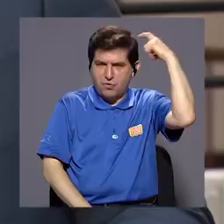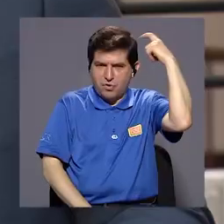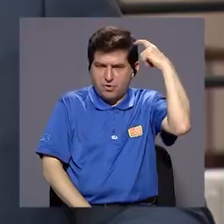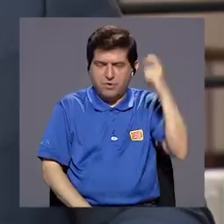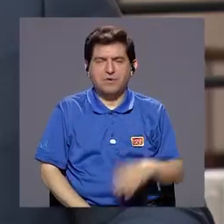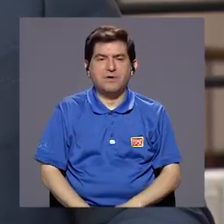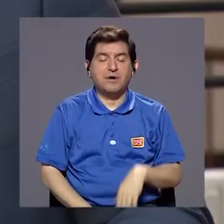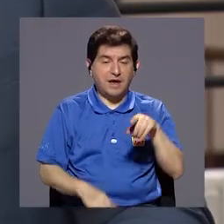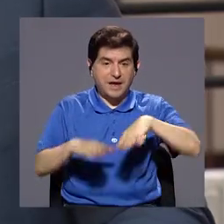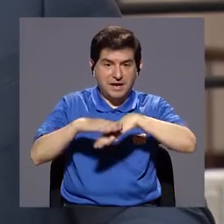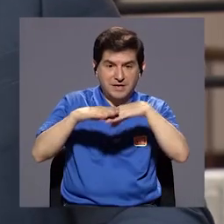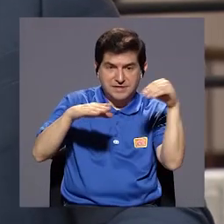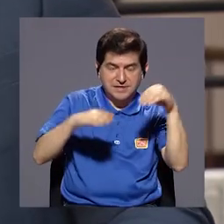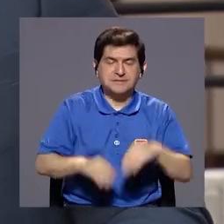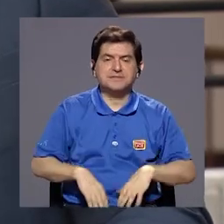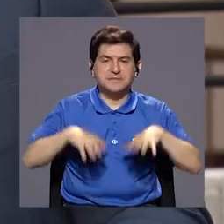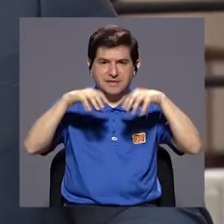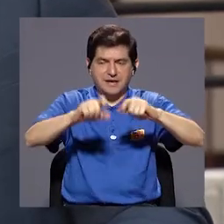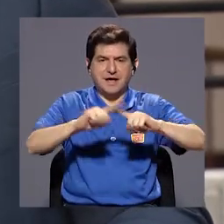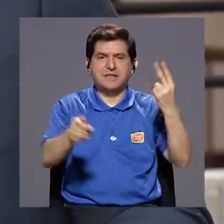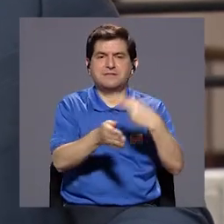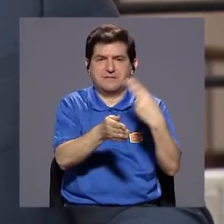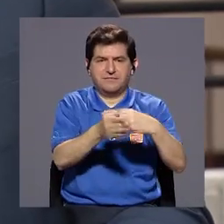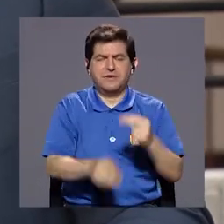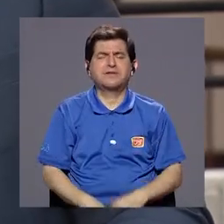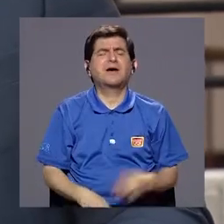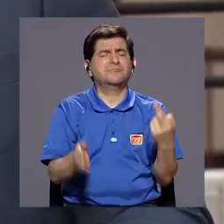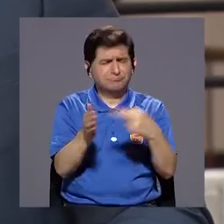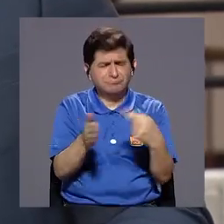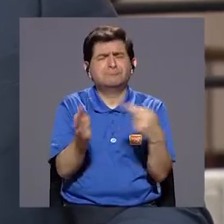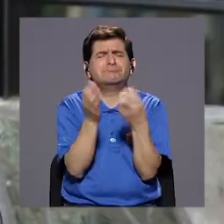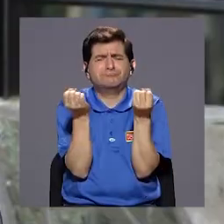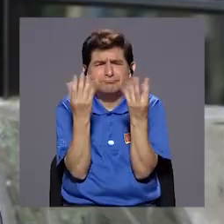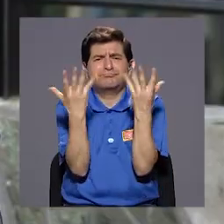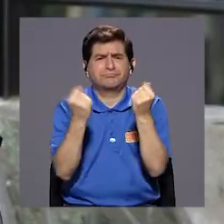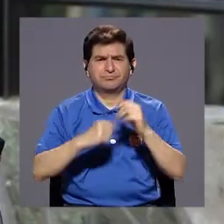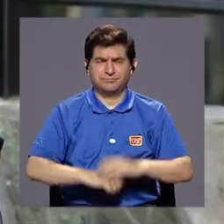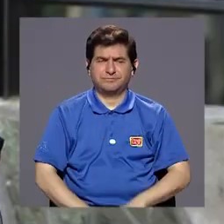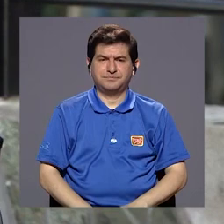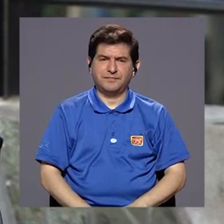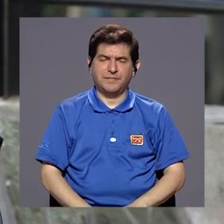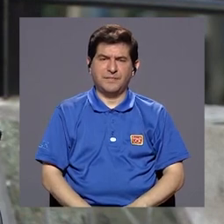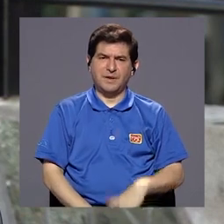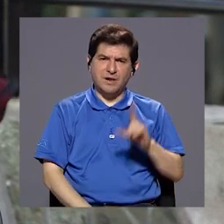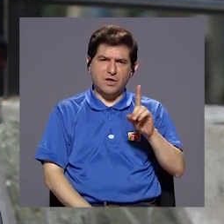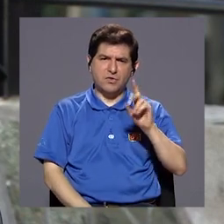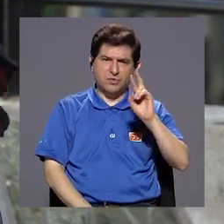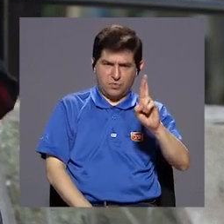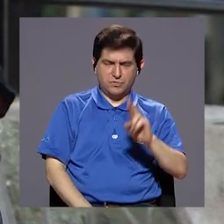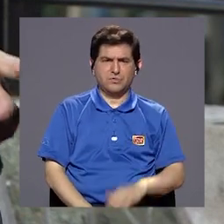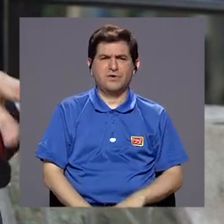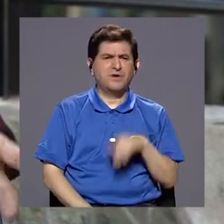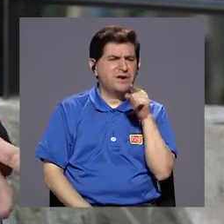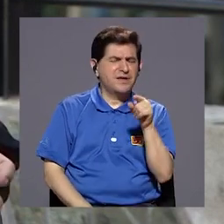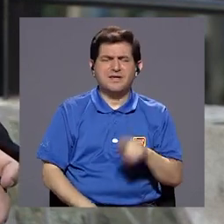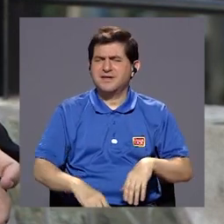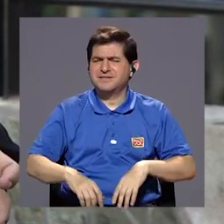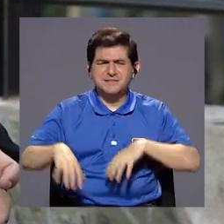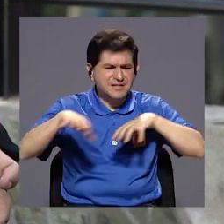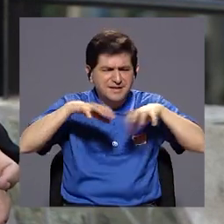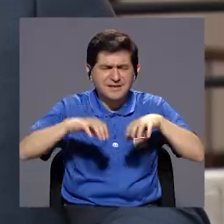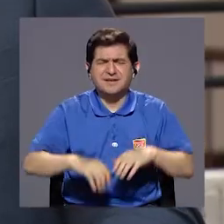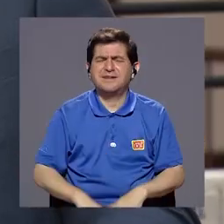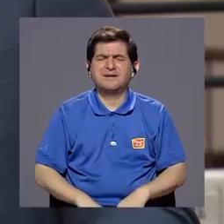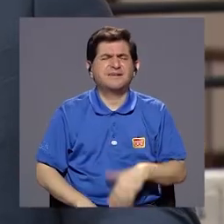neurología, de la consulta externa de los diferentes hospitales. O sea, uh-huh, es muy frecuente. Uh-huh. Doctor, ¿y cómo se da? ¿En qué consiste este